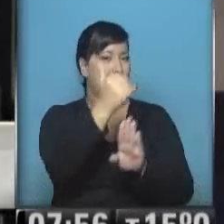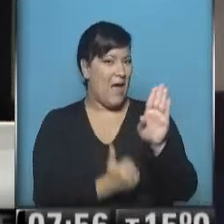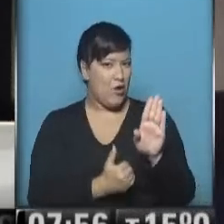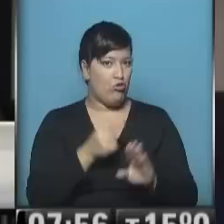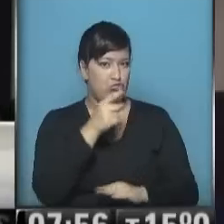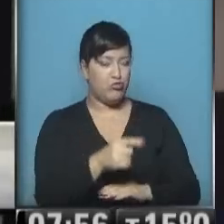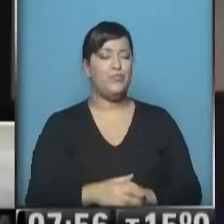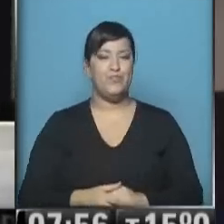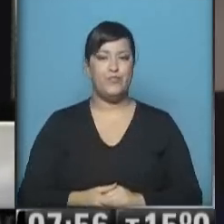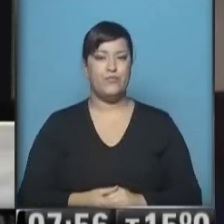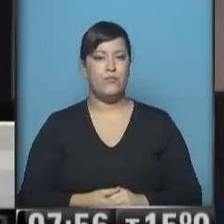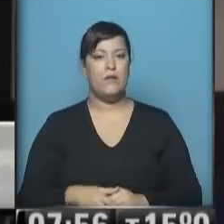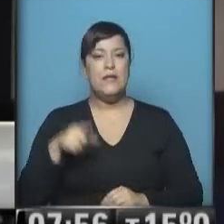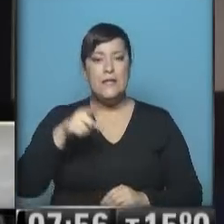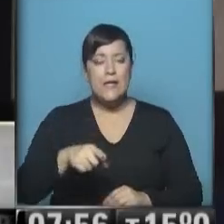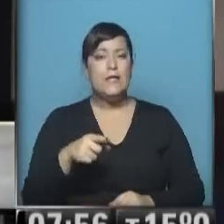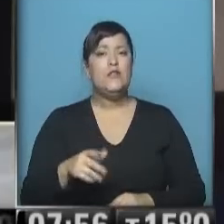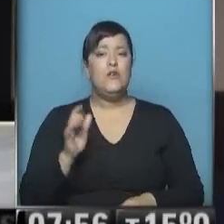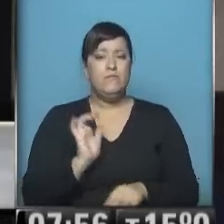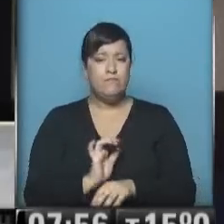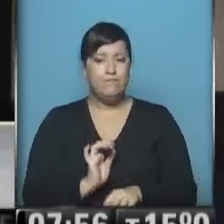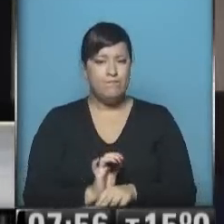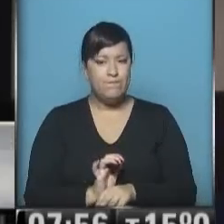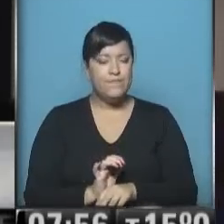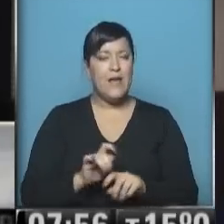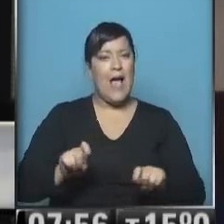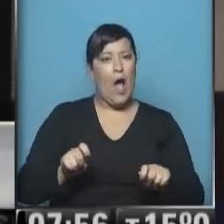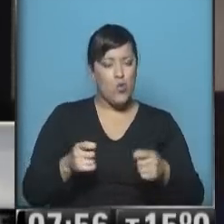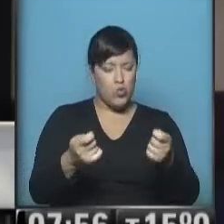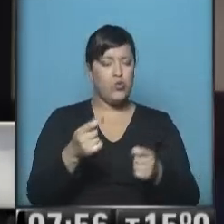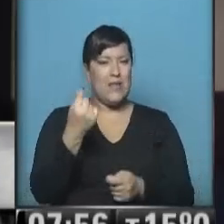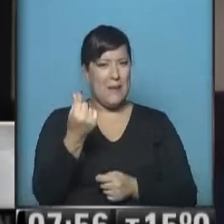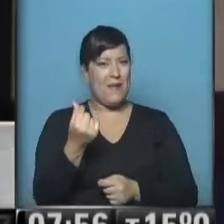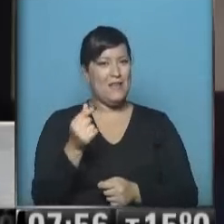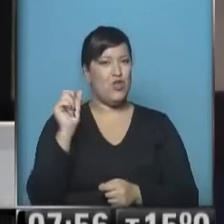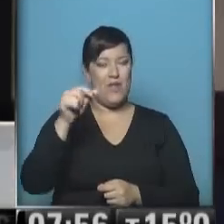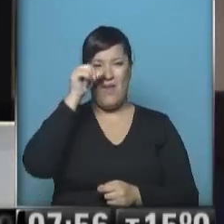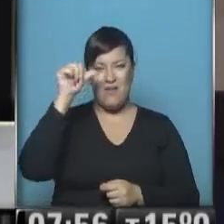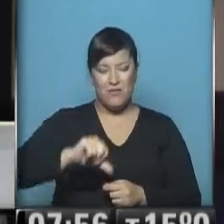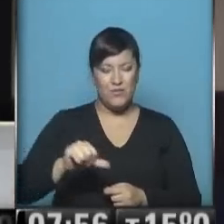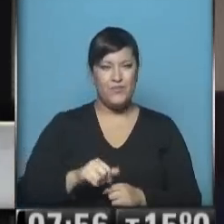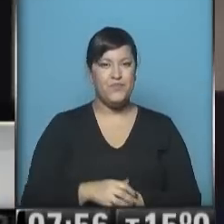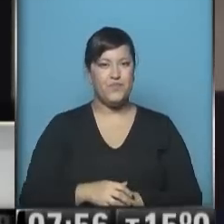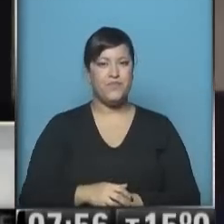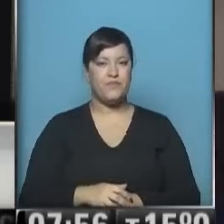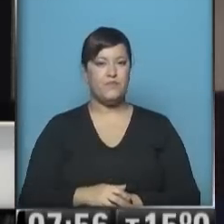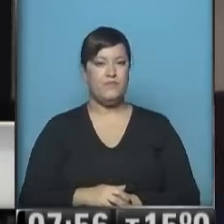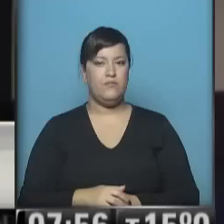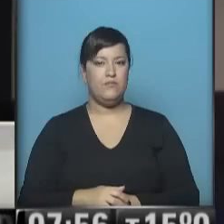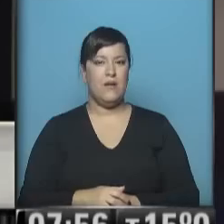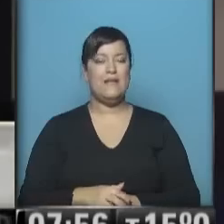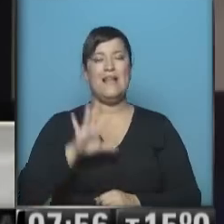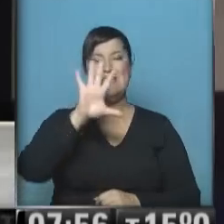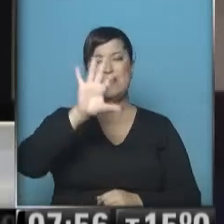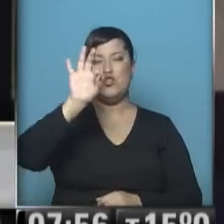petroleras y que esto se refleje en un ajuste del precio del combustible en el surtidor de 5%